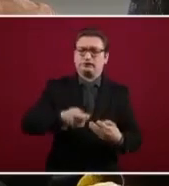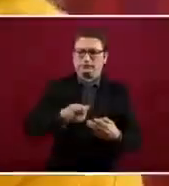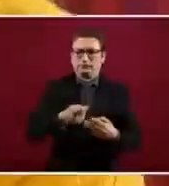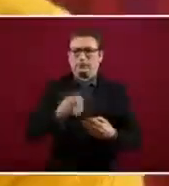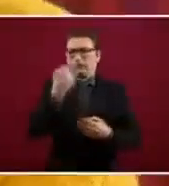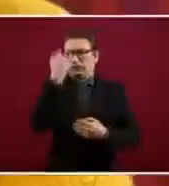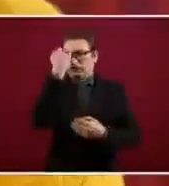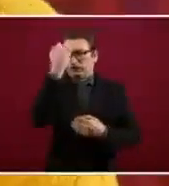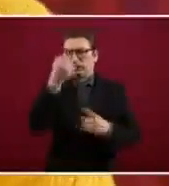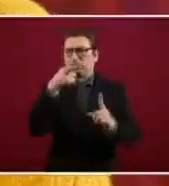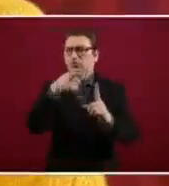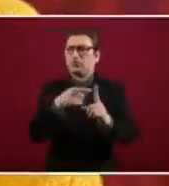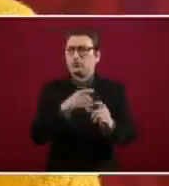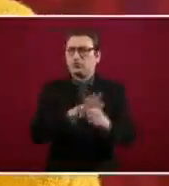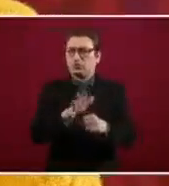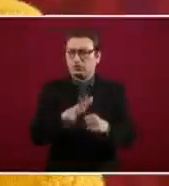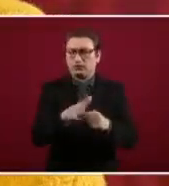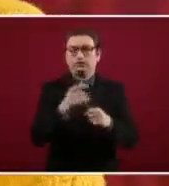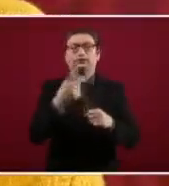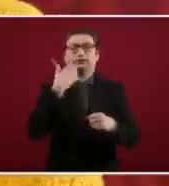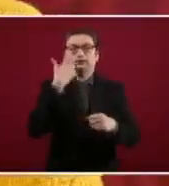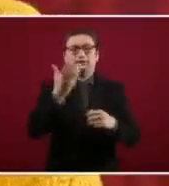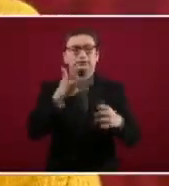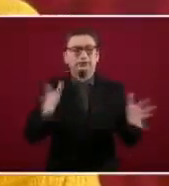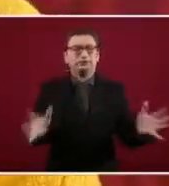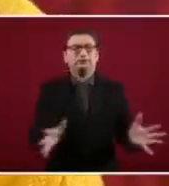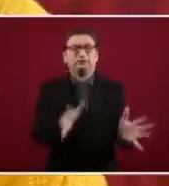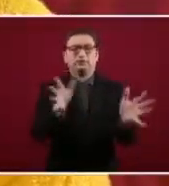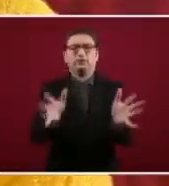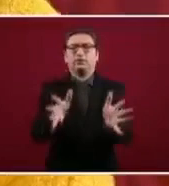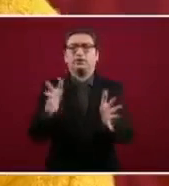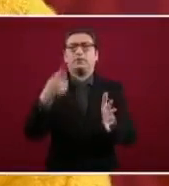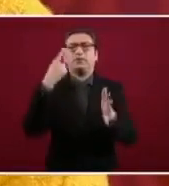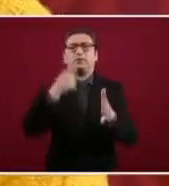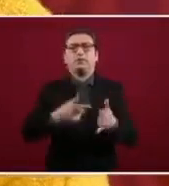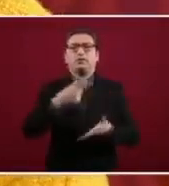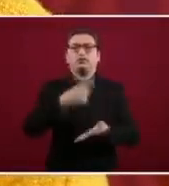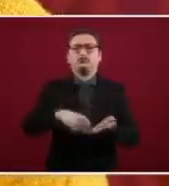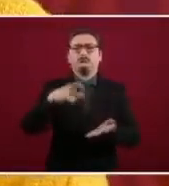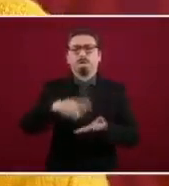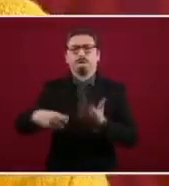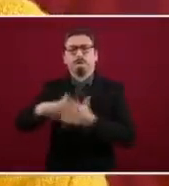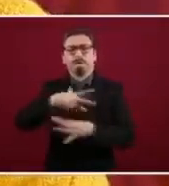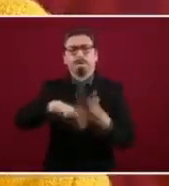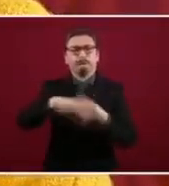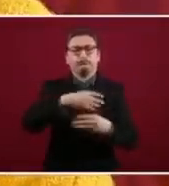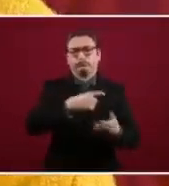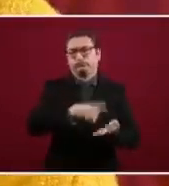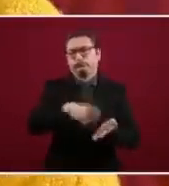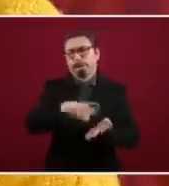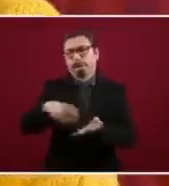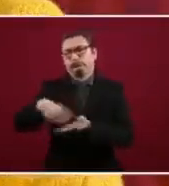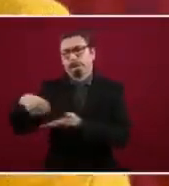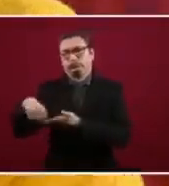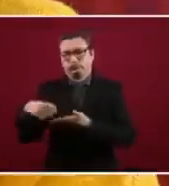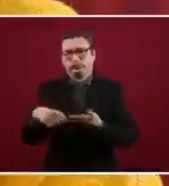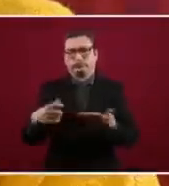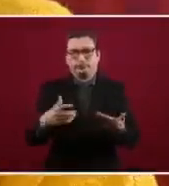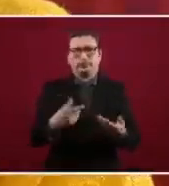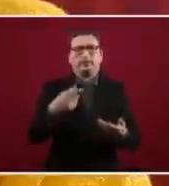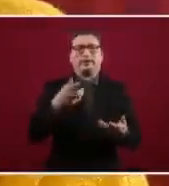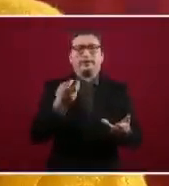es primero un fomento a las compras y que este fomento de las compras